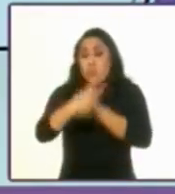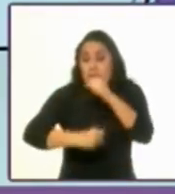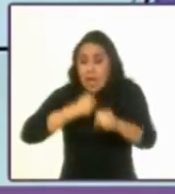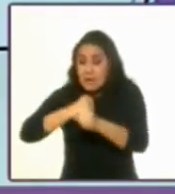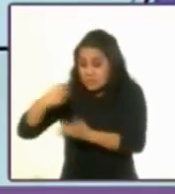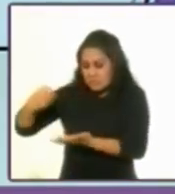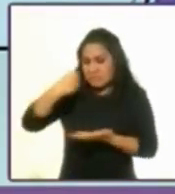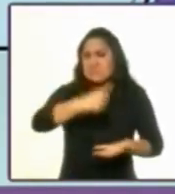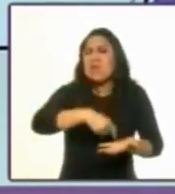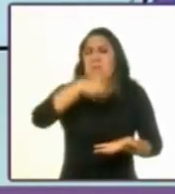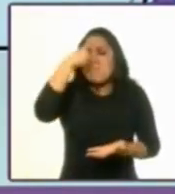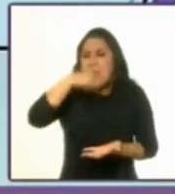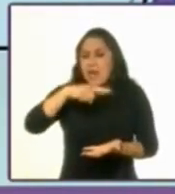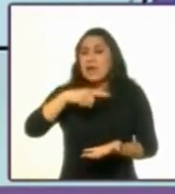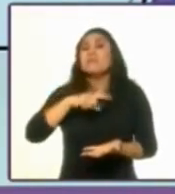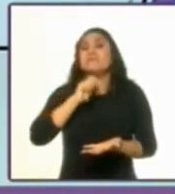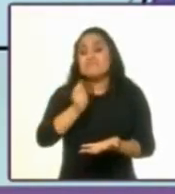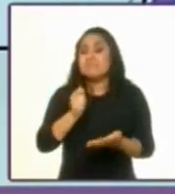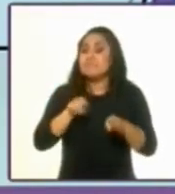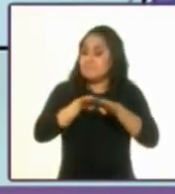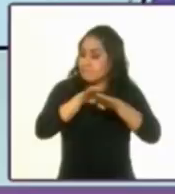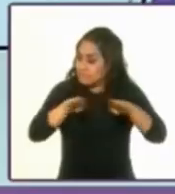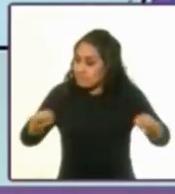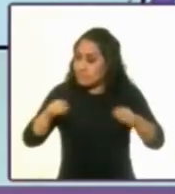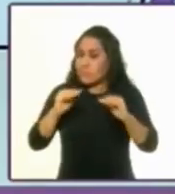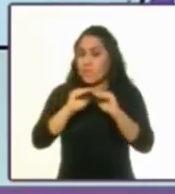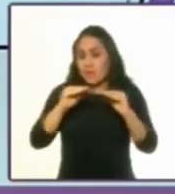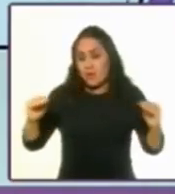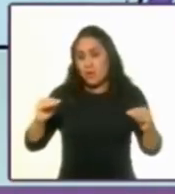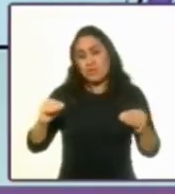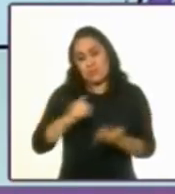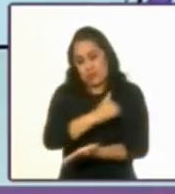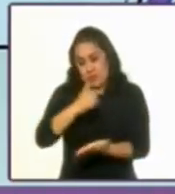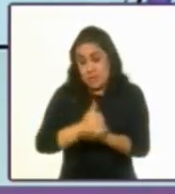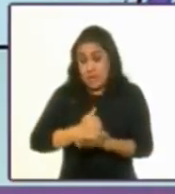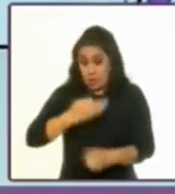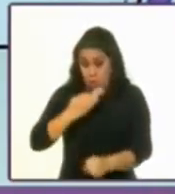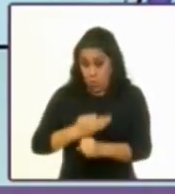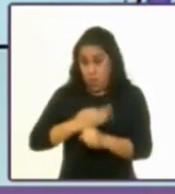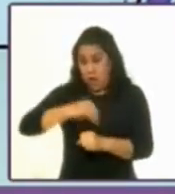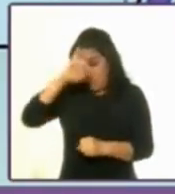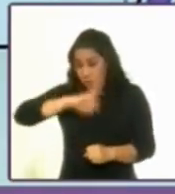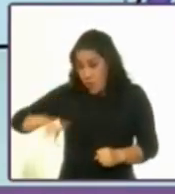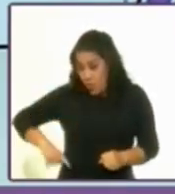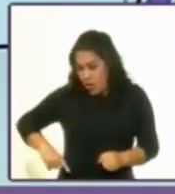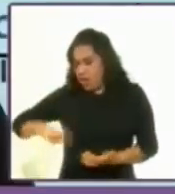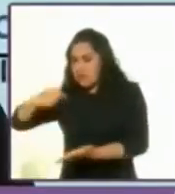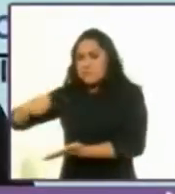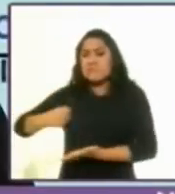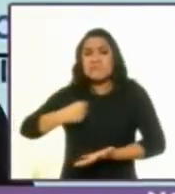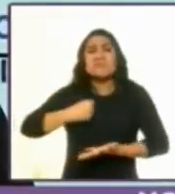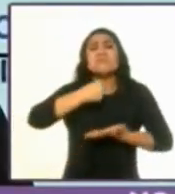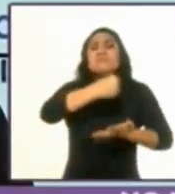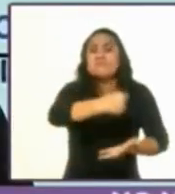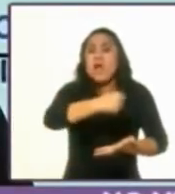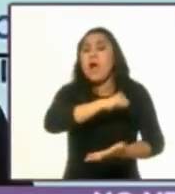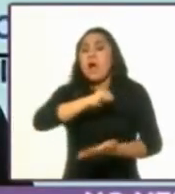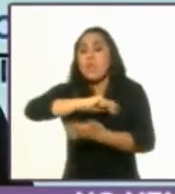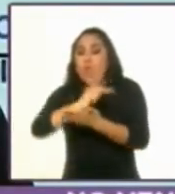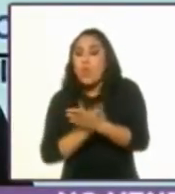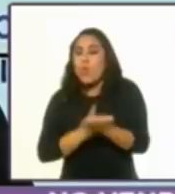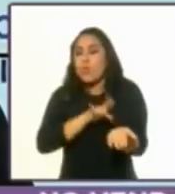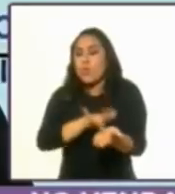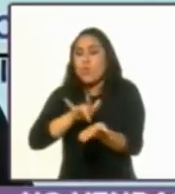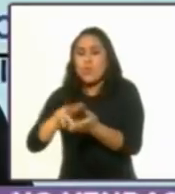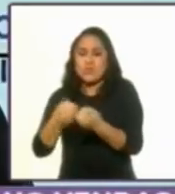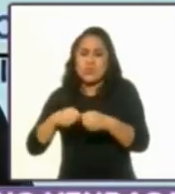para generar condiciones de igualdad en la ciudad hoy el jefe de gobierno destina estos recursos a programas sociales pero